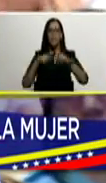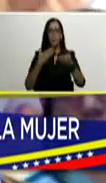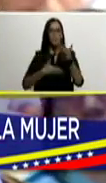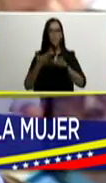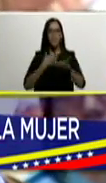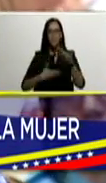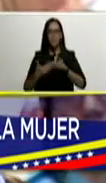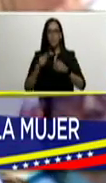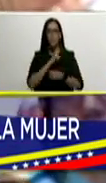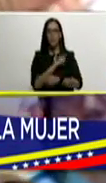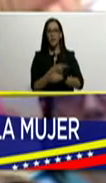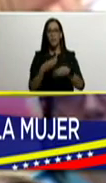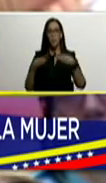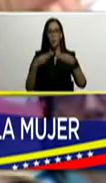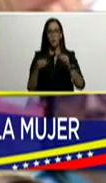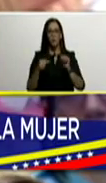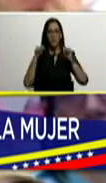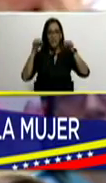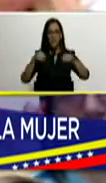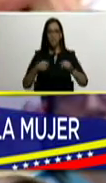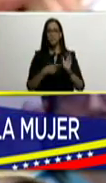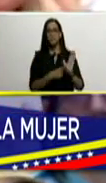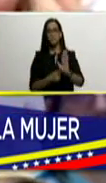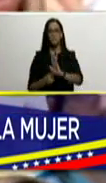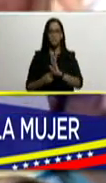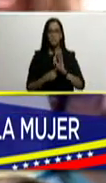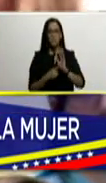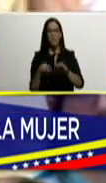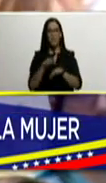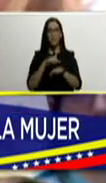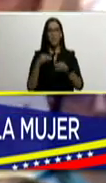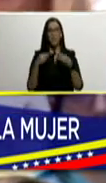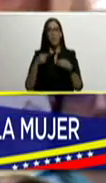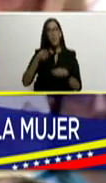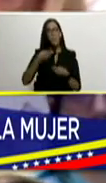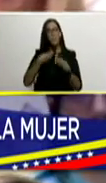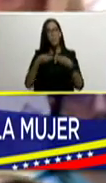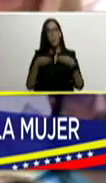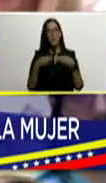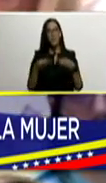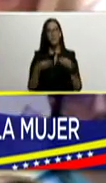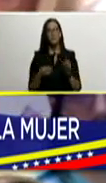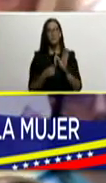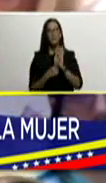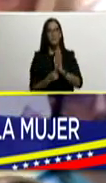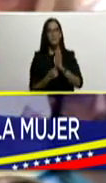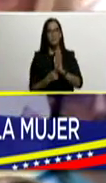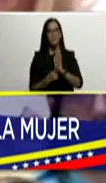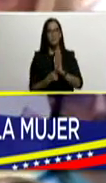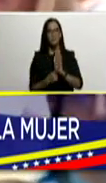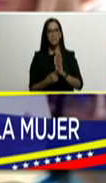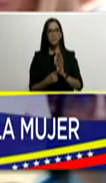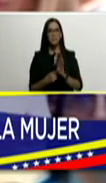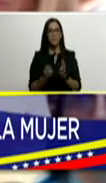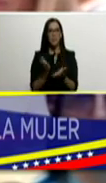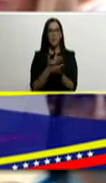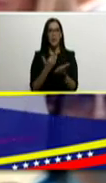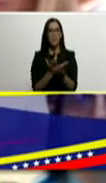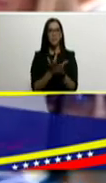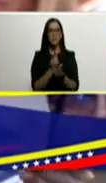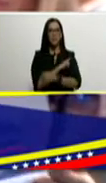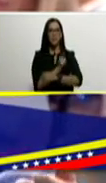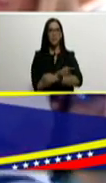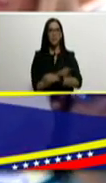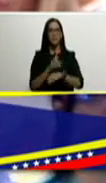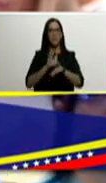poderes públicos, y esta es una demostración. El Ministerio Público representa a una parte del poder